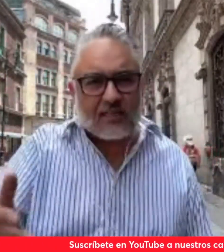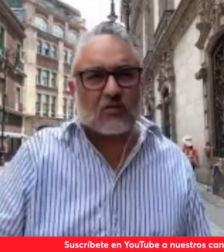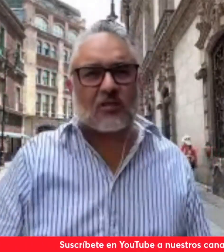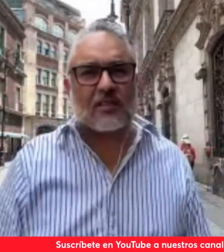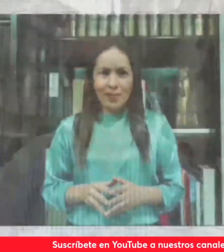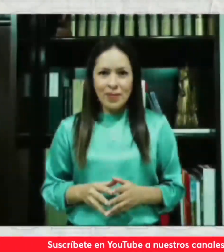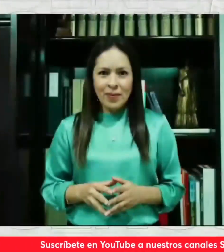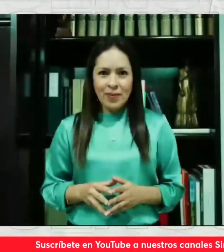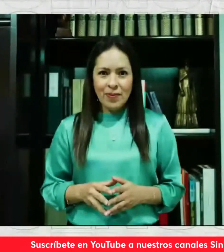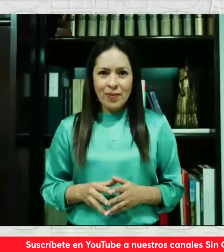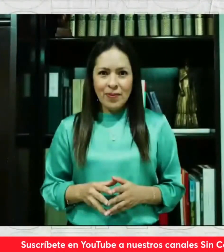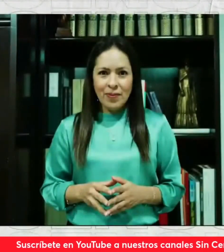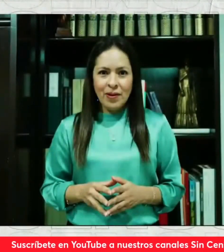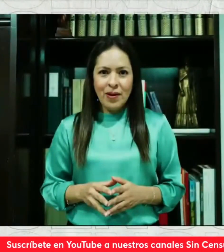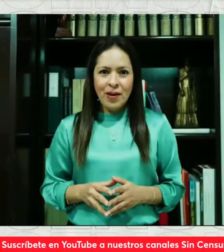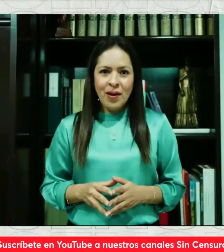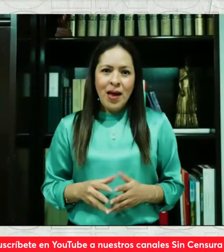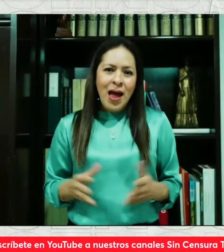Vea y escuche.